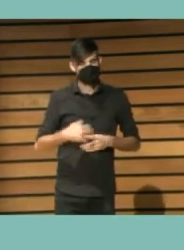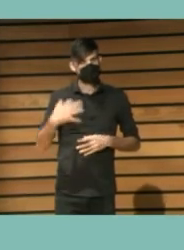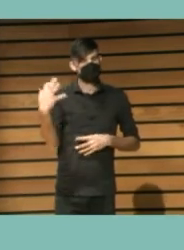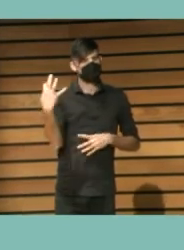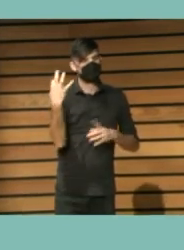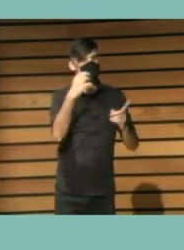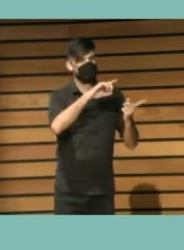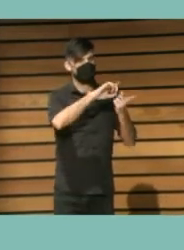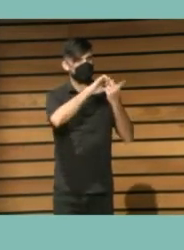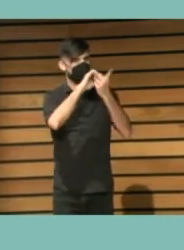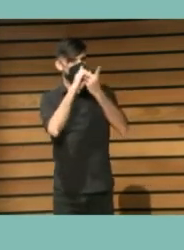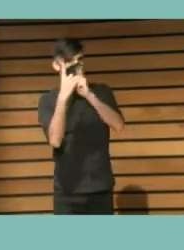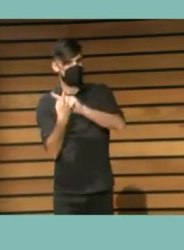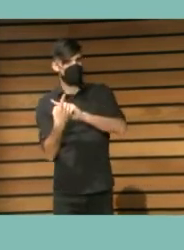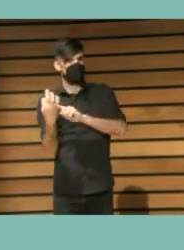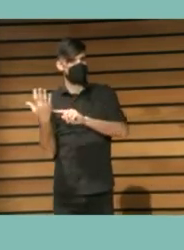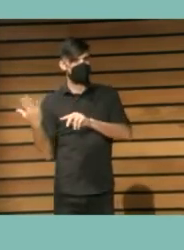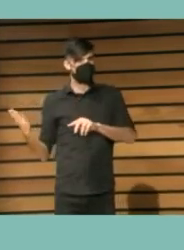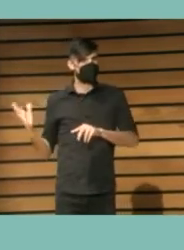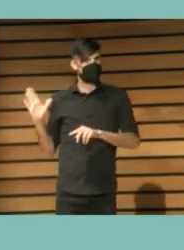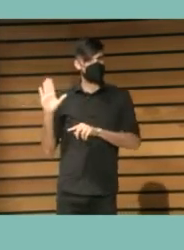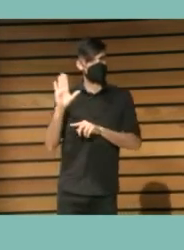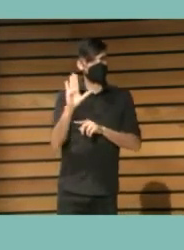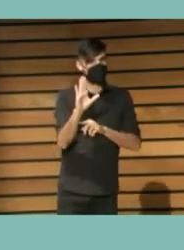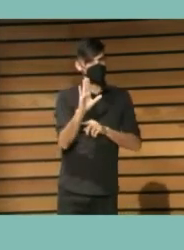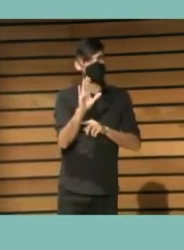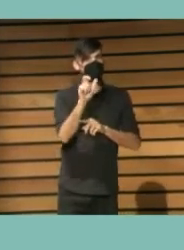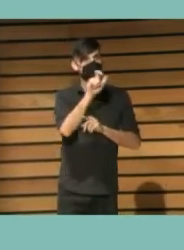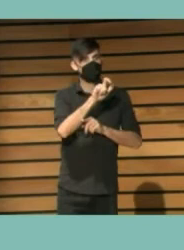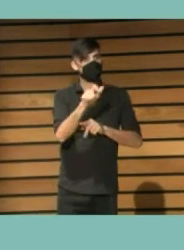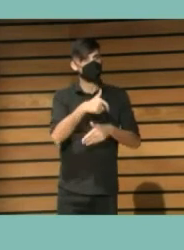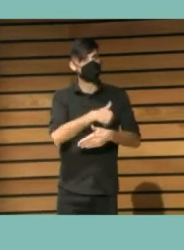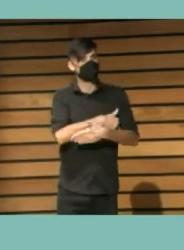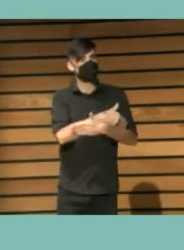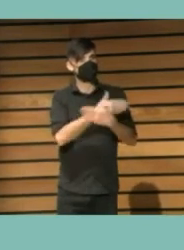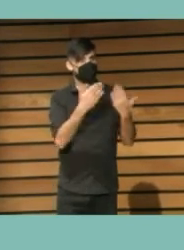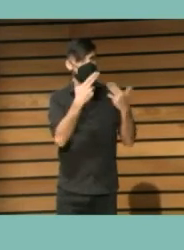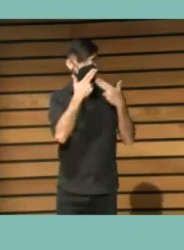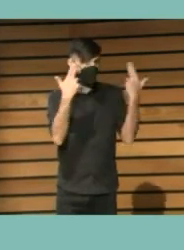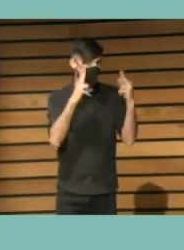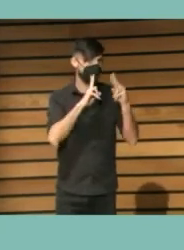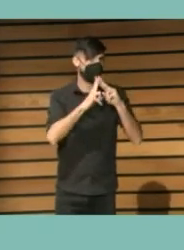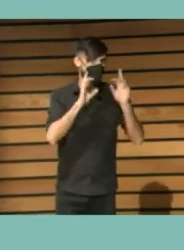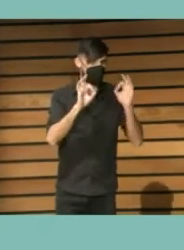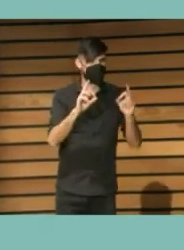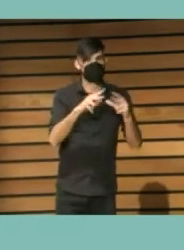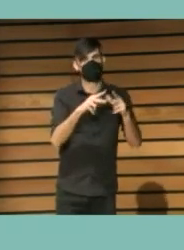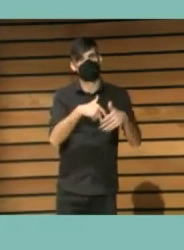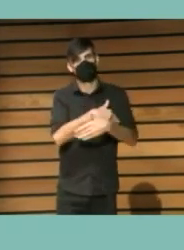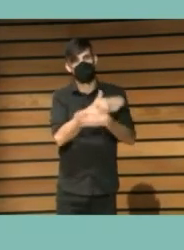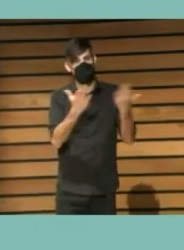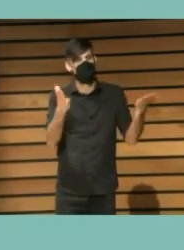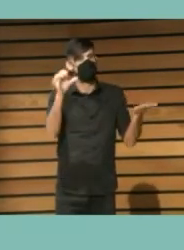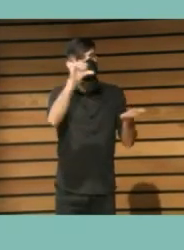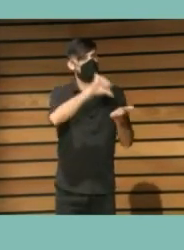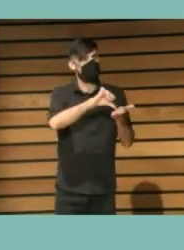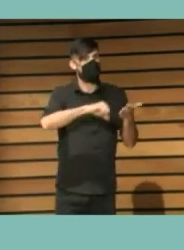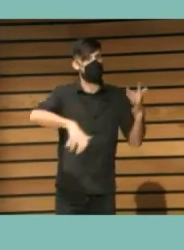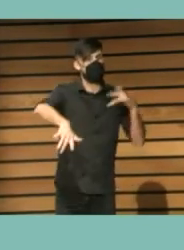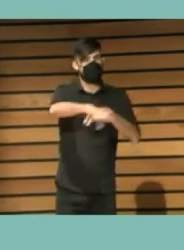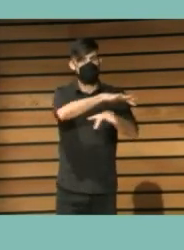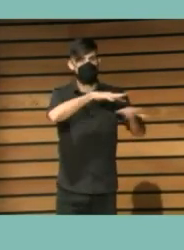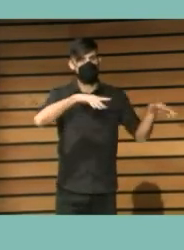esa representación que el público tiene, digo, el público, las personas, la ciudad, tiene de